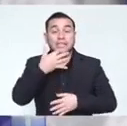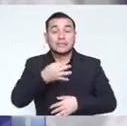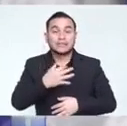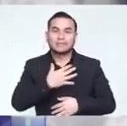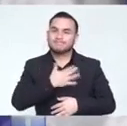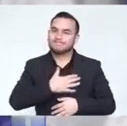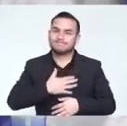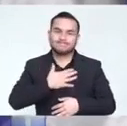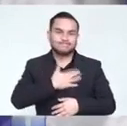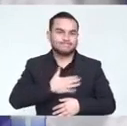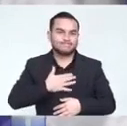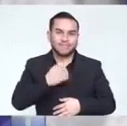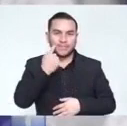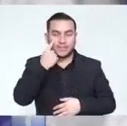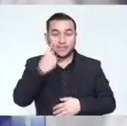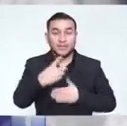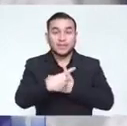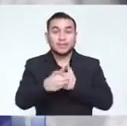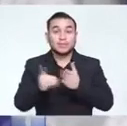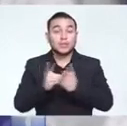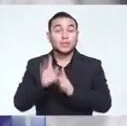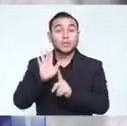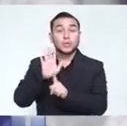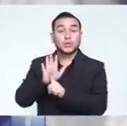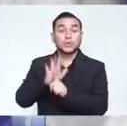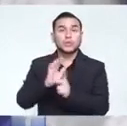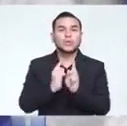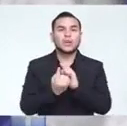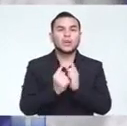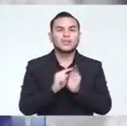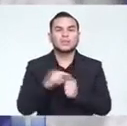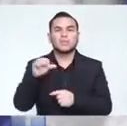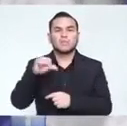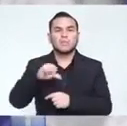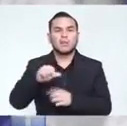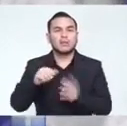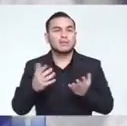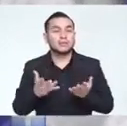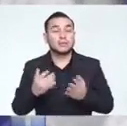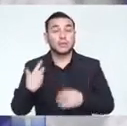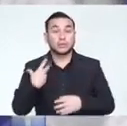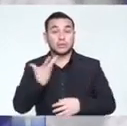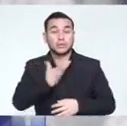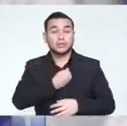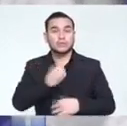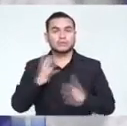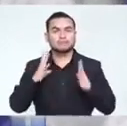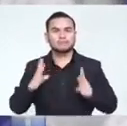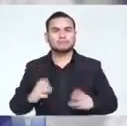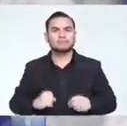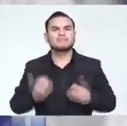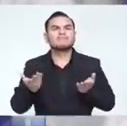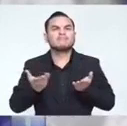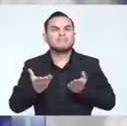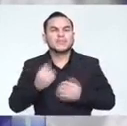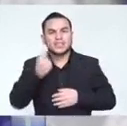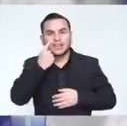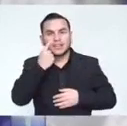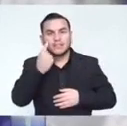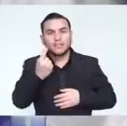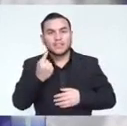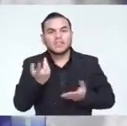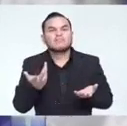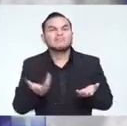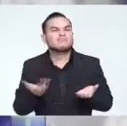la actitud que siguen teniendo ellos. Nosotros como órgano ejecutivo estamos viendo esto como